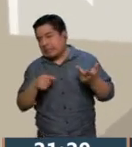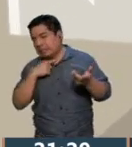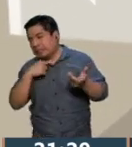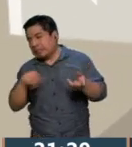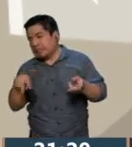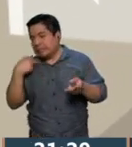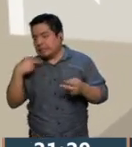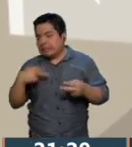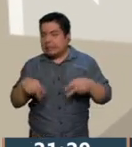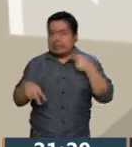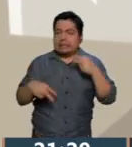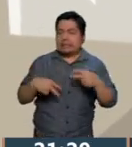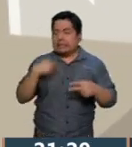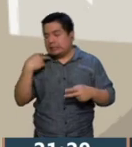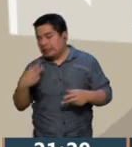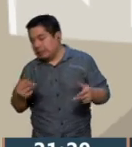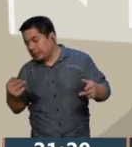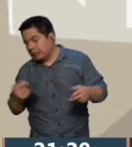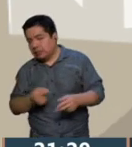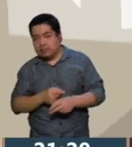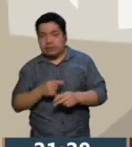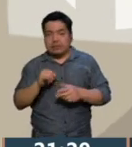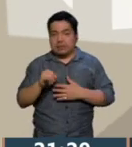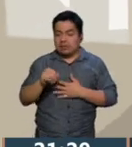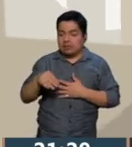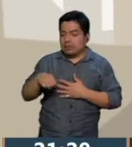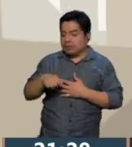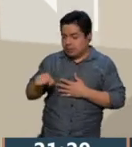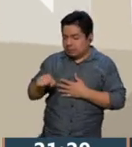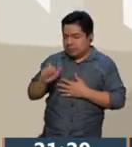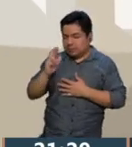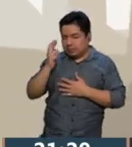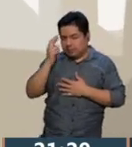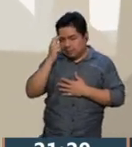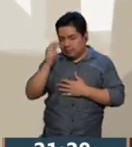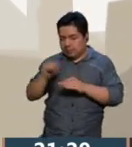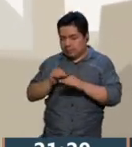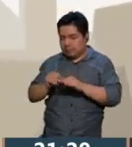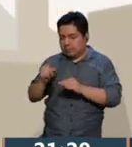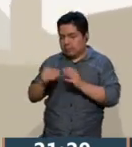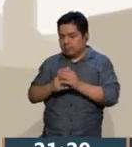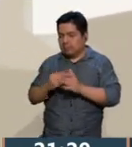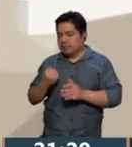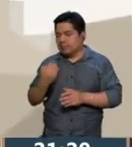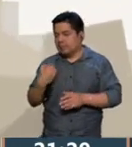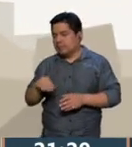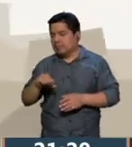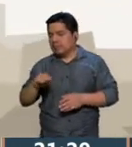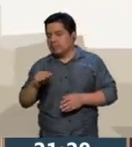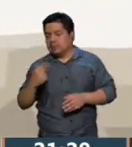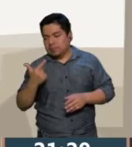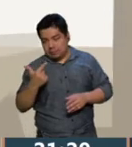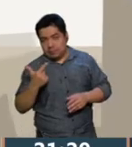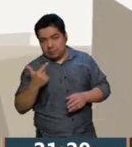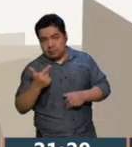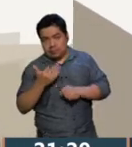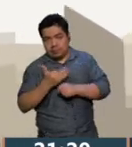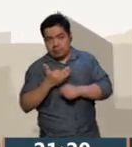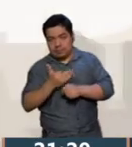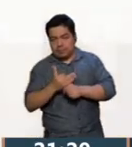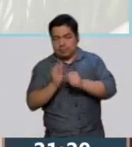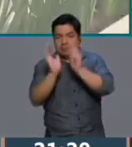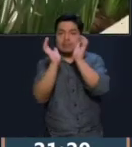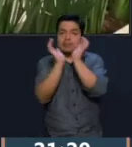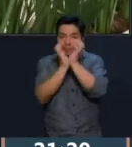las cuentas individuales del IMSS, que empezaron a trabajar después de 1997, y los que están en el